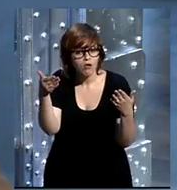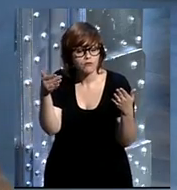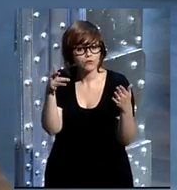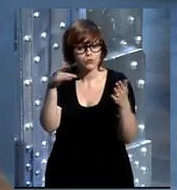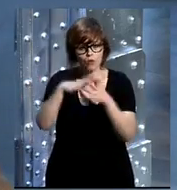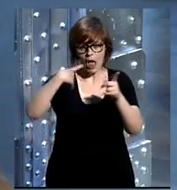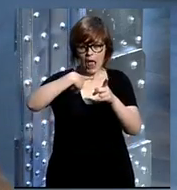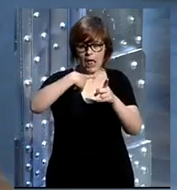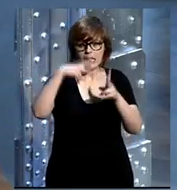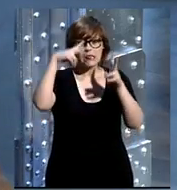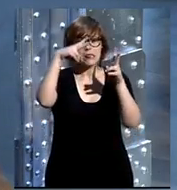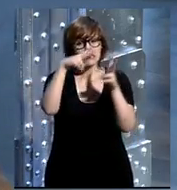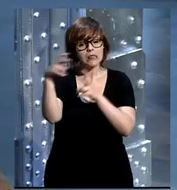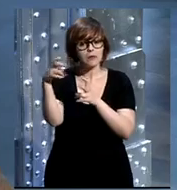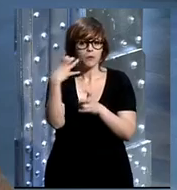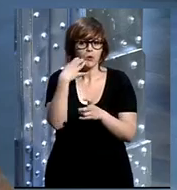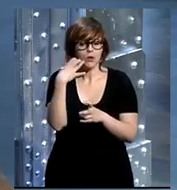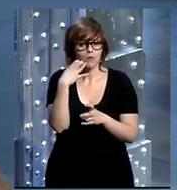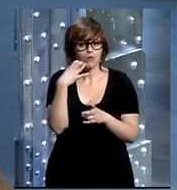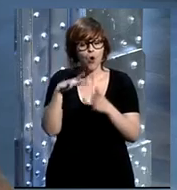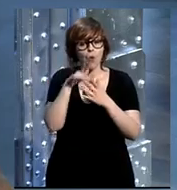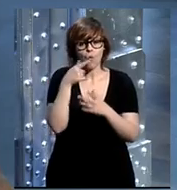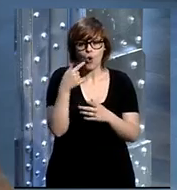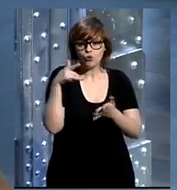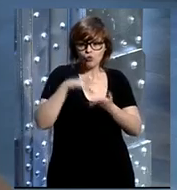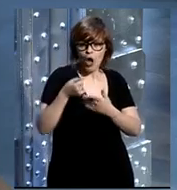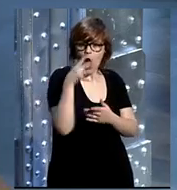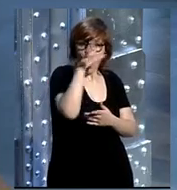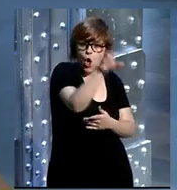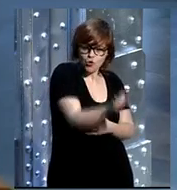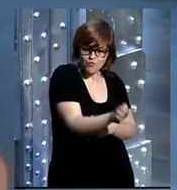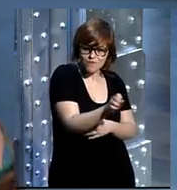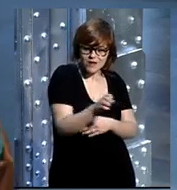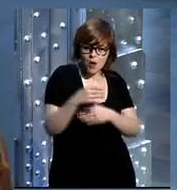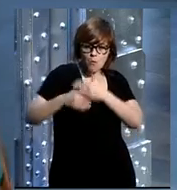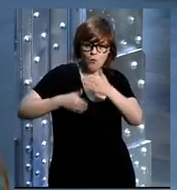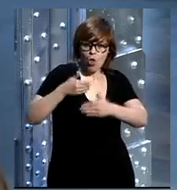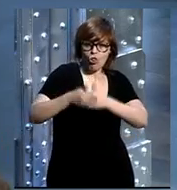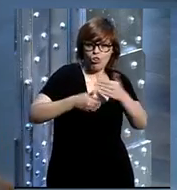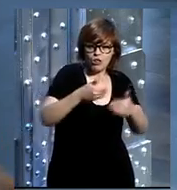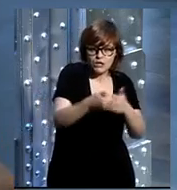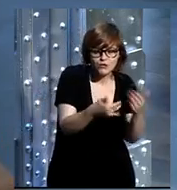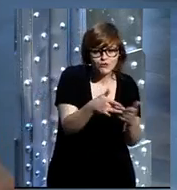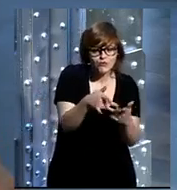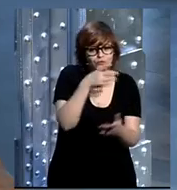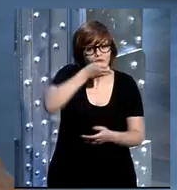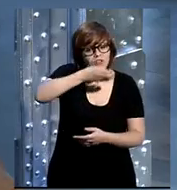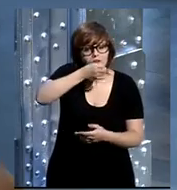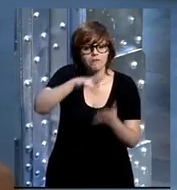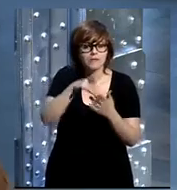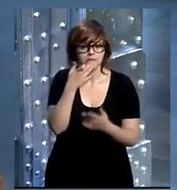los elementos de las transacciones, por ejemplo, comerciales, funcionen adecuadamente. La llegada del producto, la posibilidad